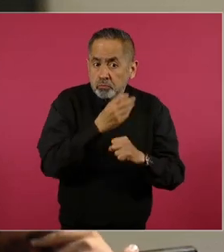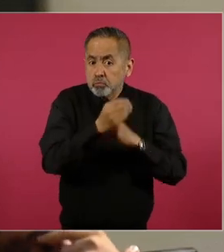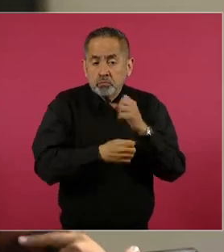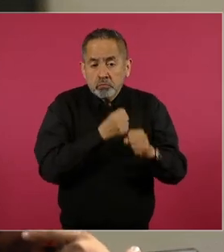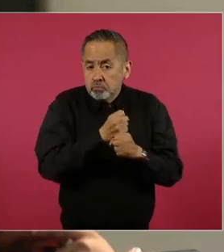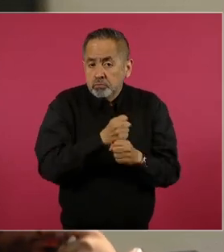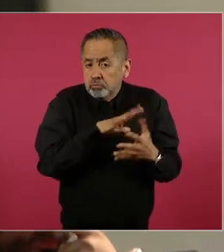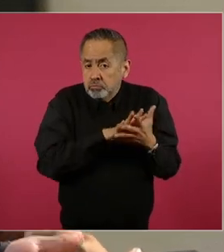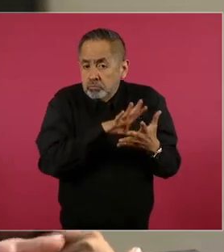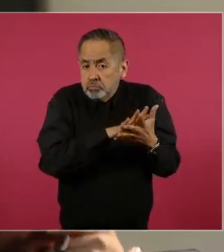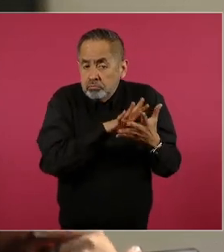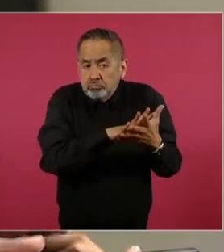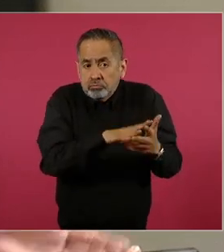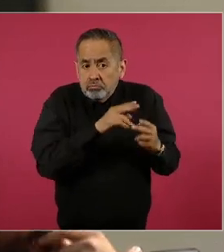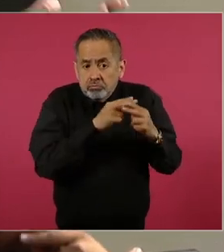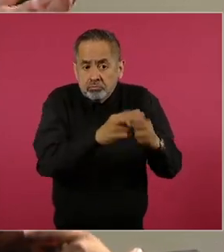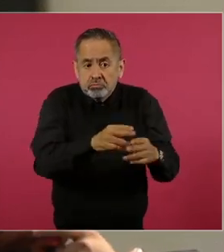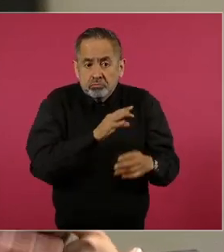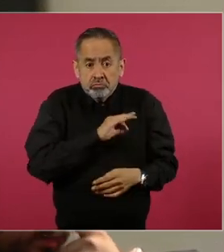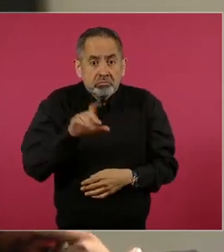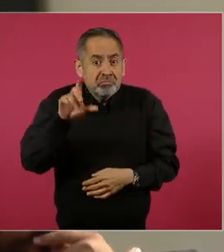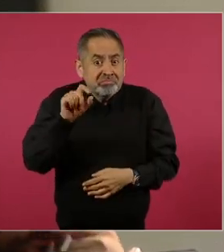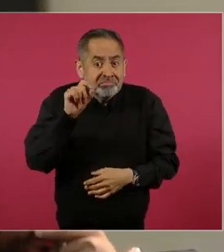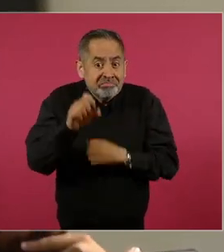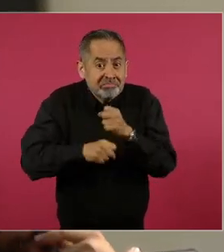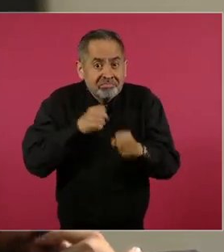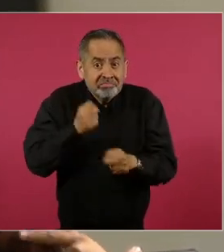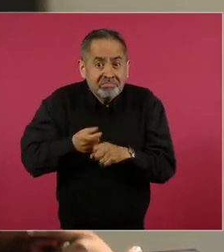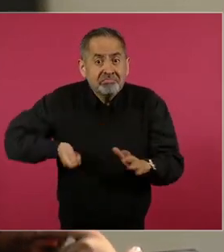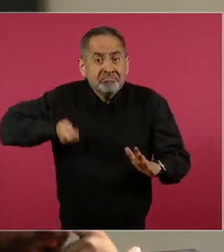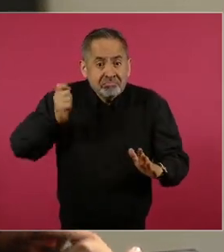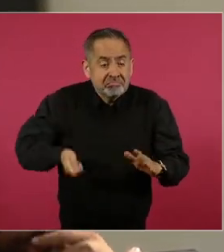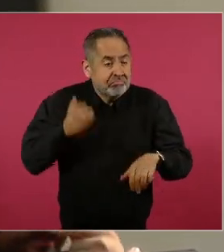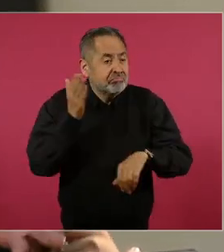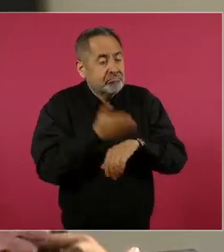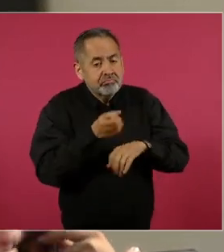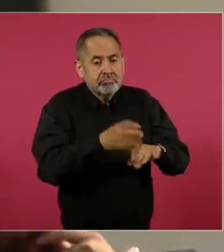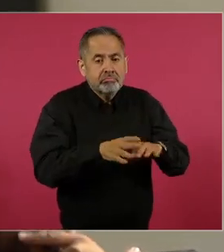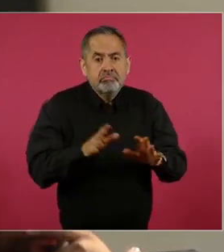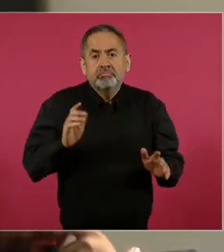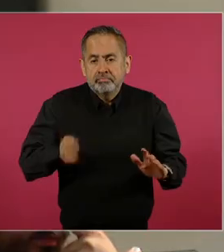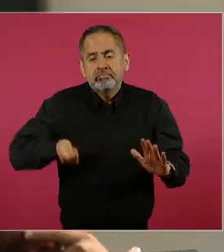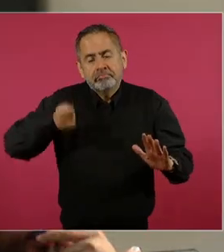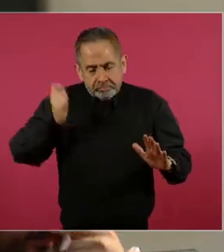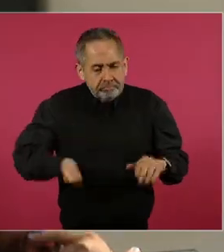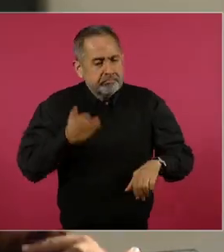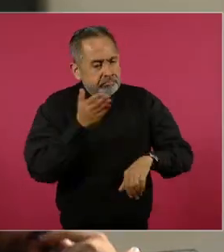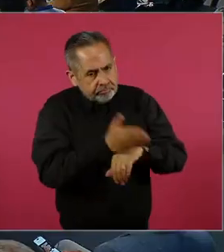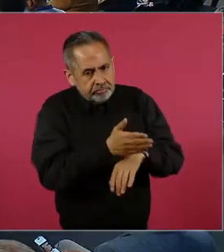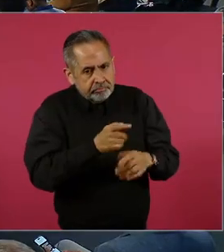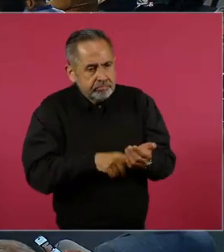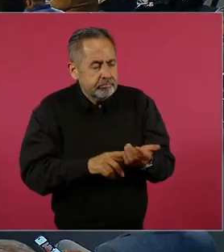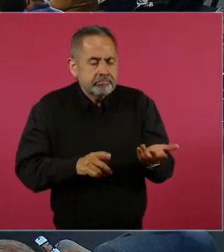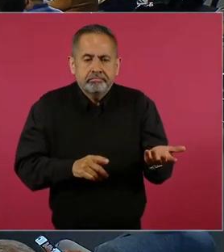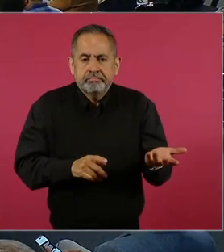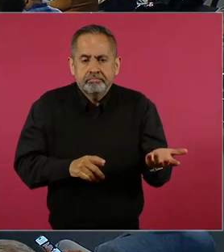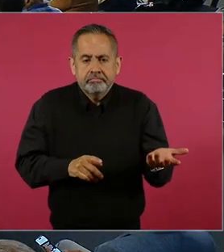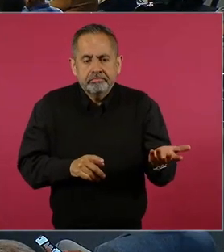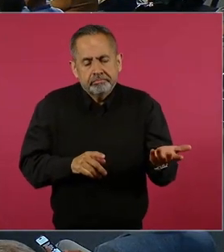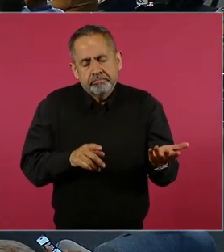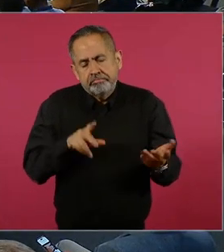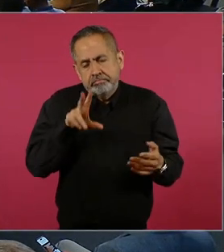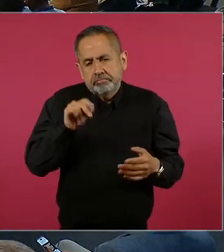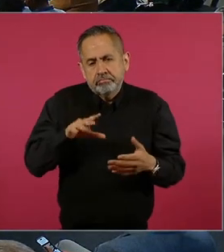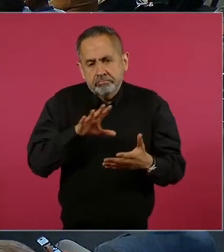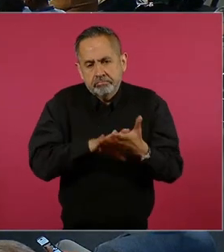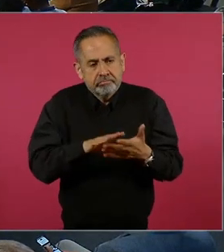tardó casi 20 años su sentencia en llegar, ya llegó, lógicamente pues llegó pues en contra, porque